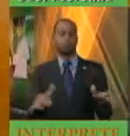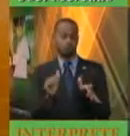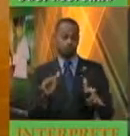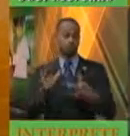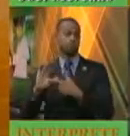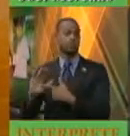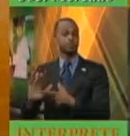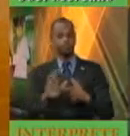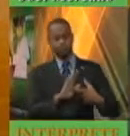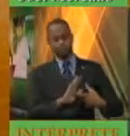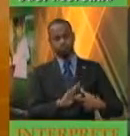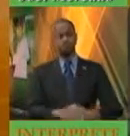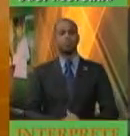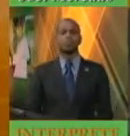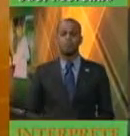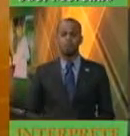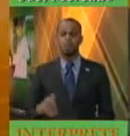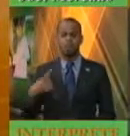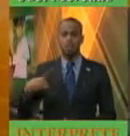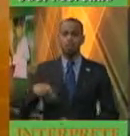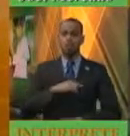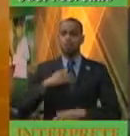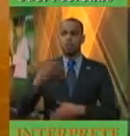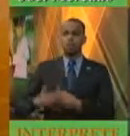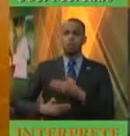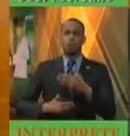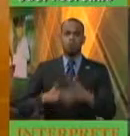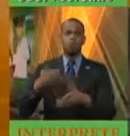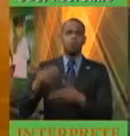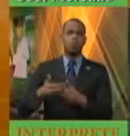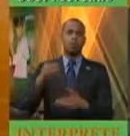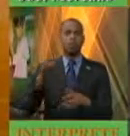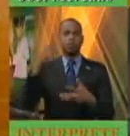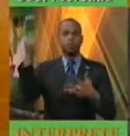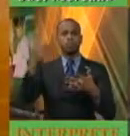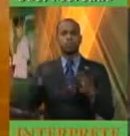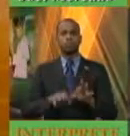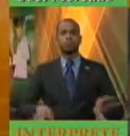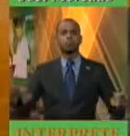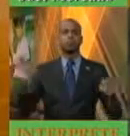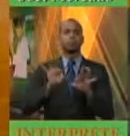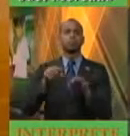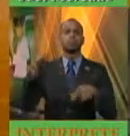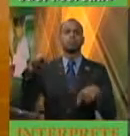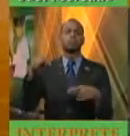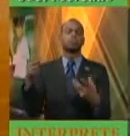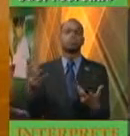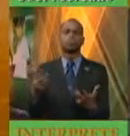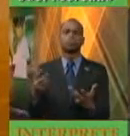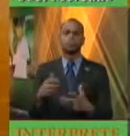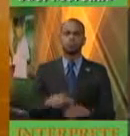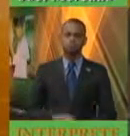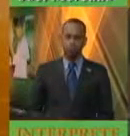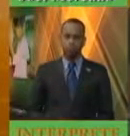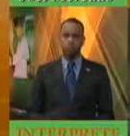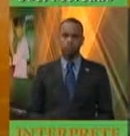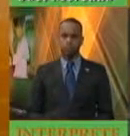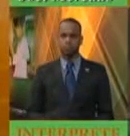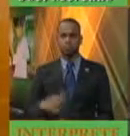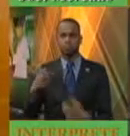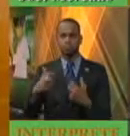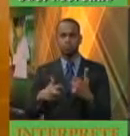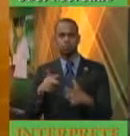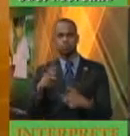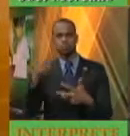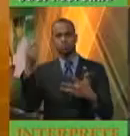país, cómo vamos avanzando en temas tan importantes como este del tratamiento de los problemas que